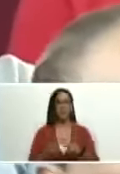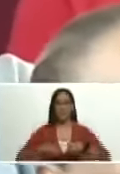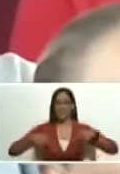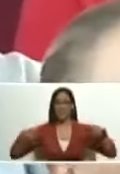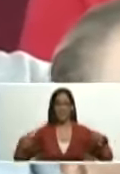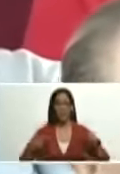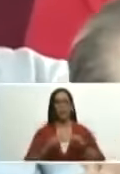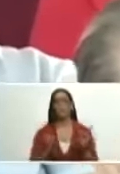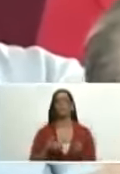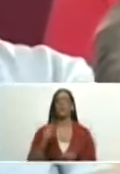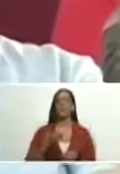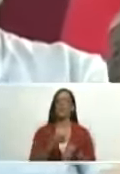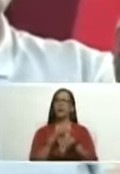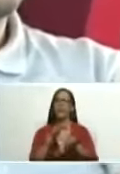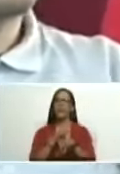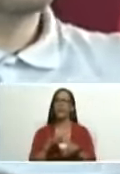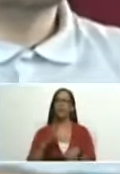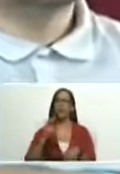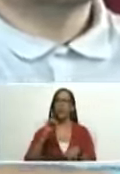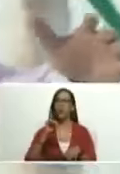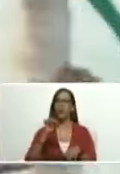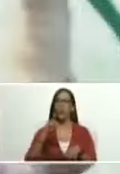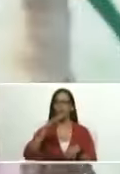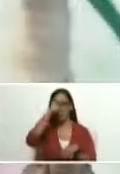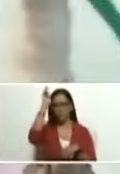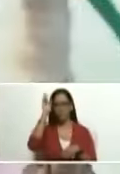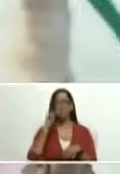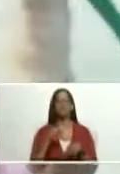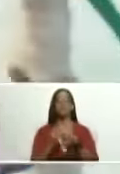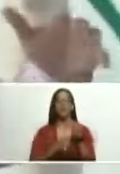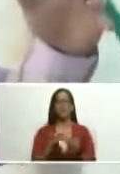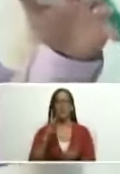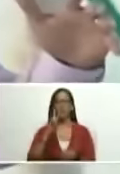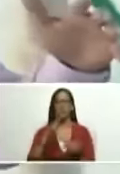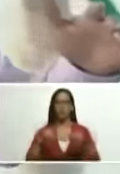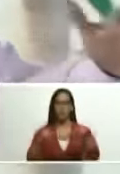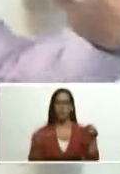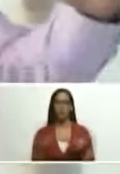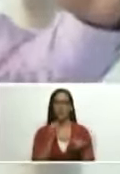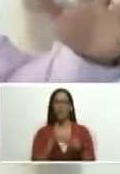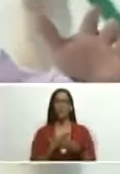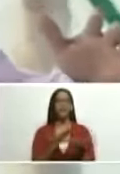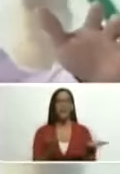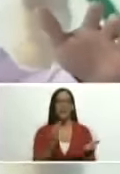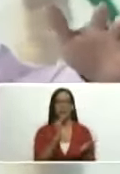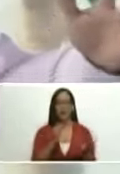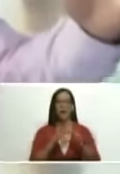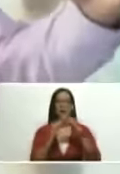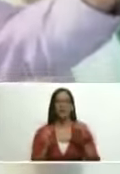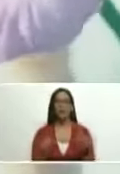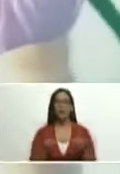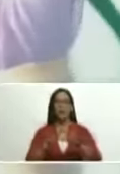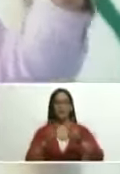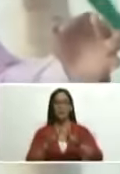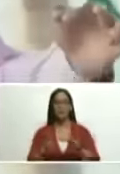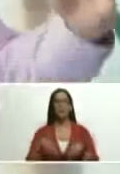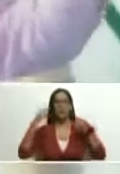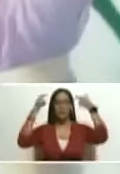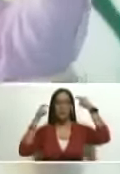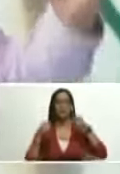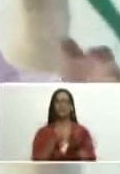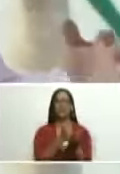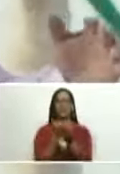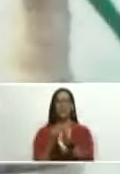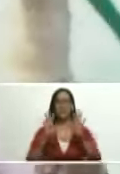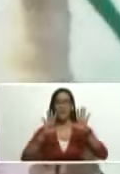Pero después con el ministro Rodolfo Marcos Torres fuimos a inaugurar dos pozos de agua para entregarle agua a todo el urbanismo Hugo Chávez, que beneficia a